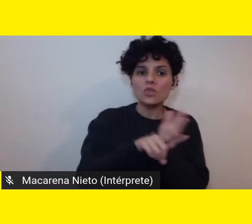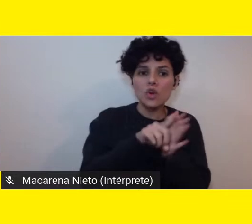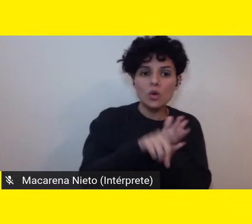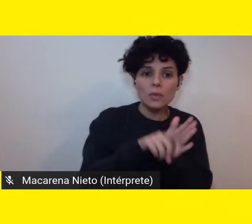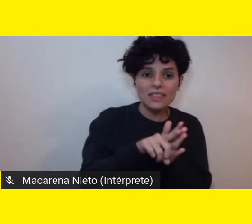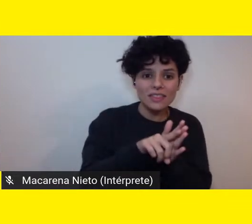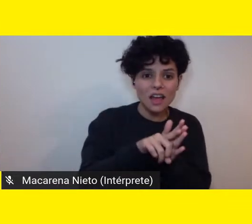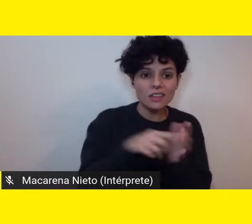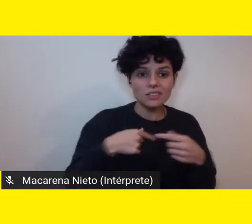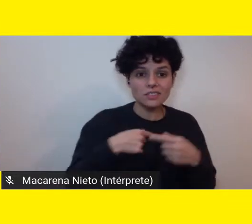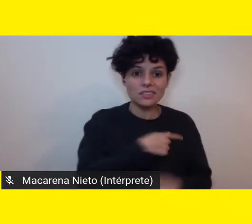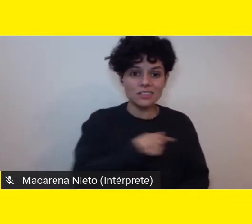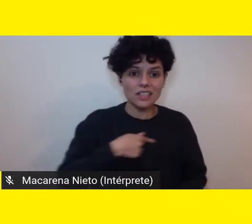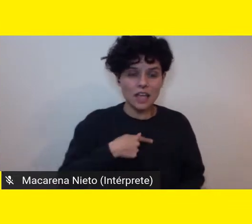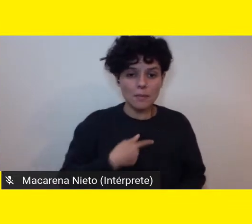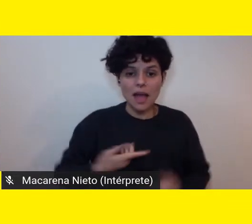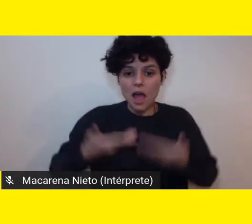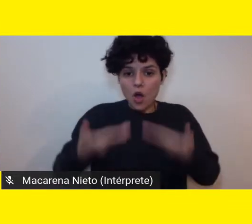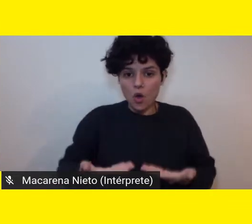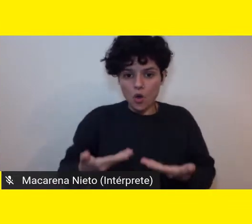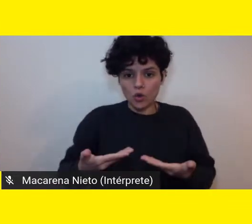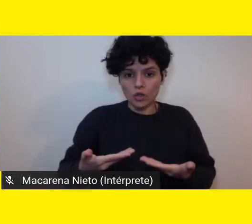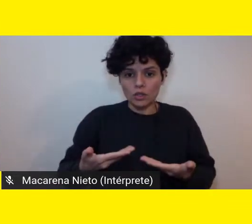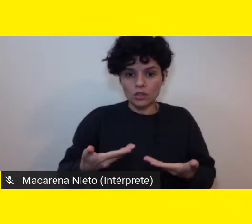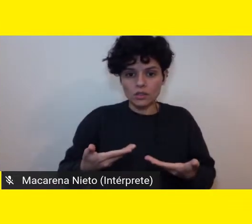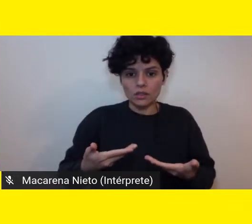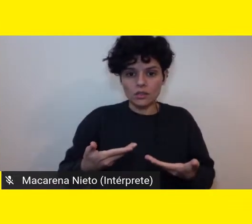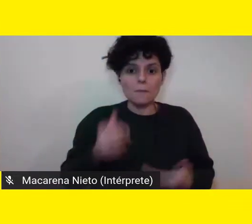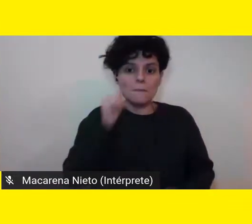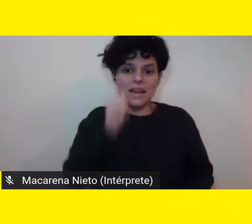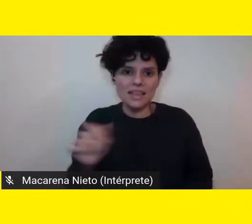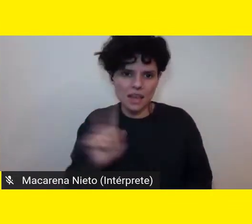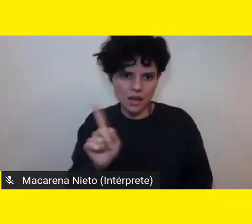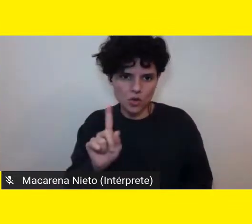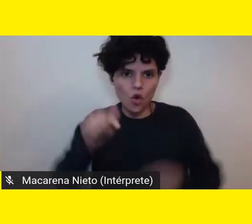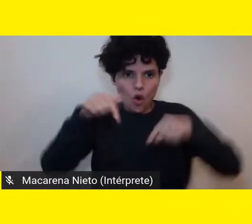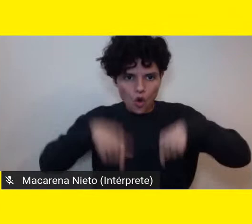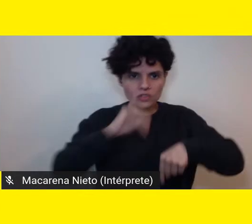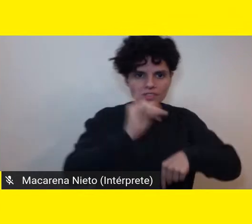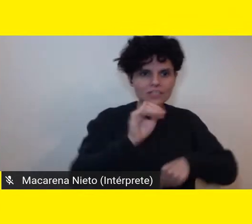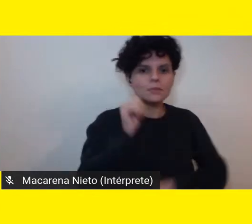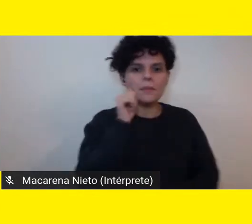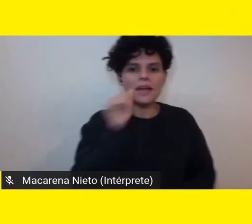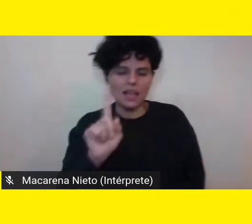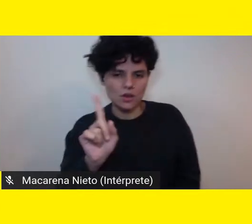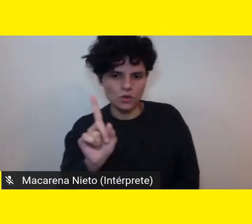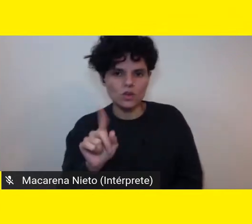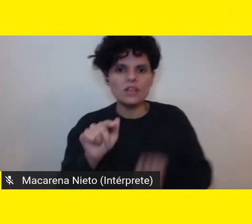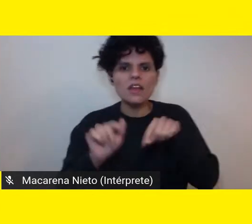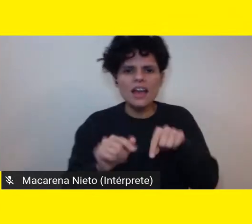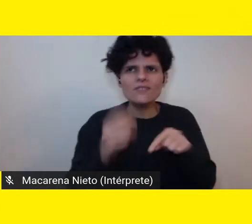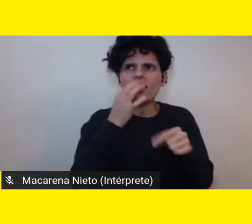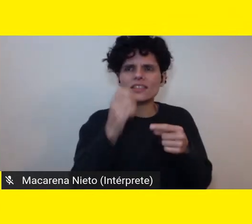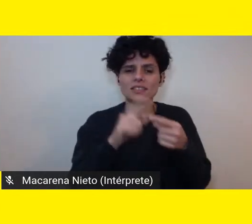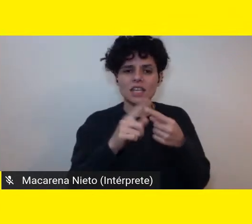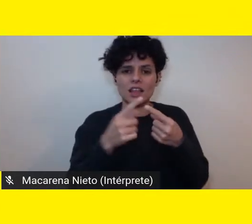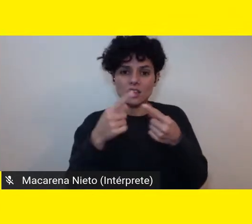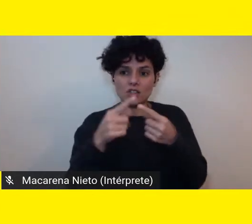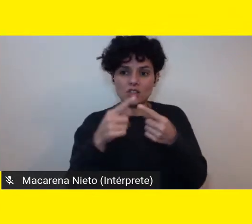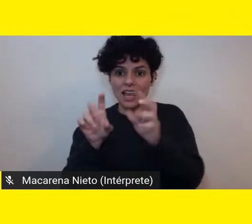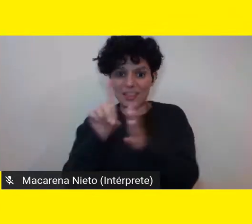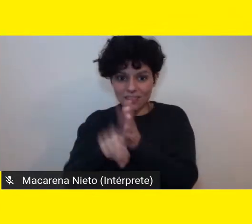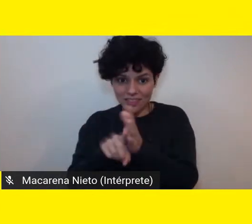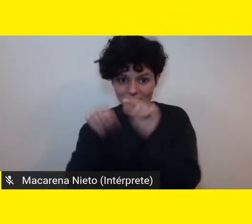Mañana, sobre el movimiento Mujeres por la Vida. Y resaltar dos aspectos. Lo primero que se señala, o